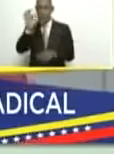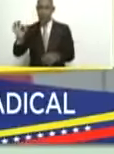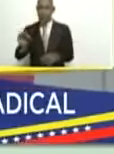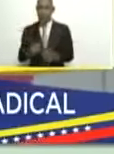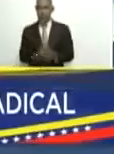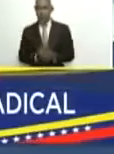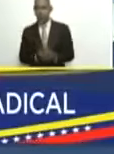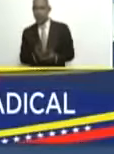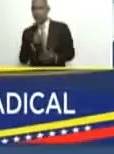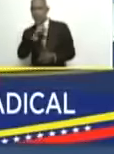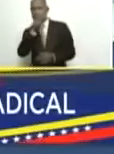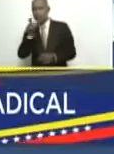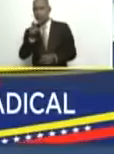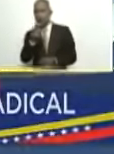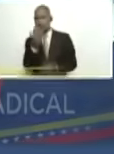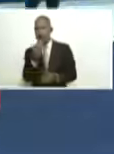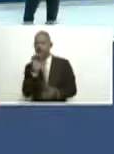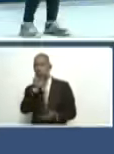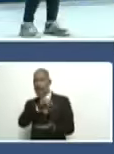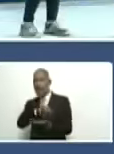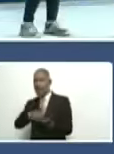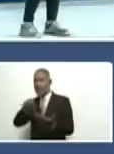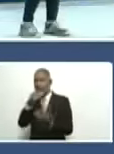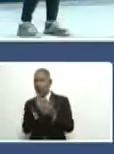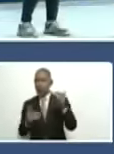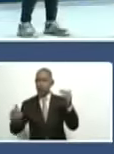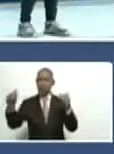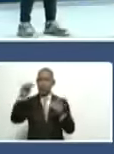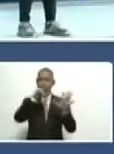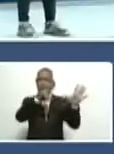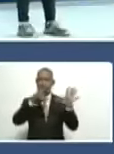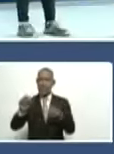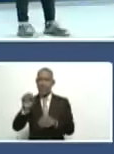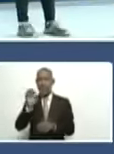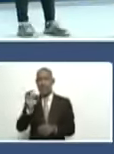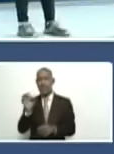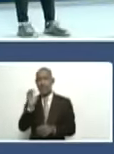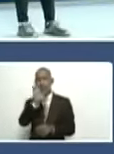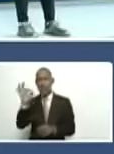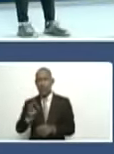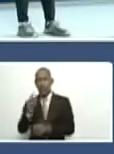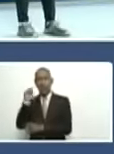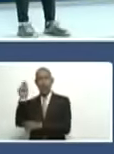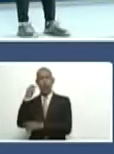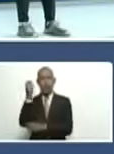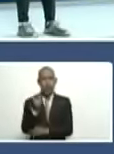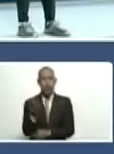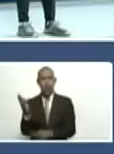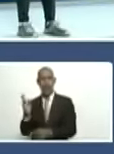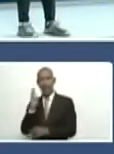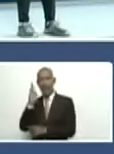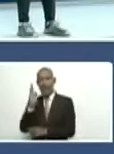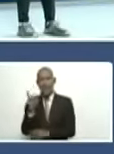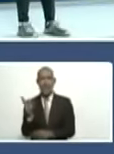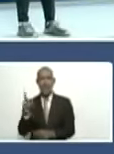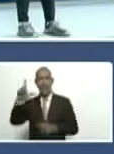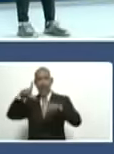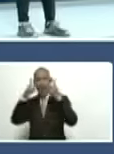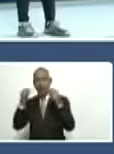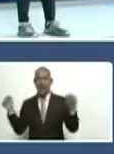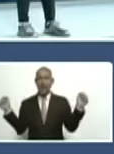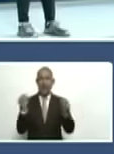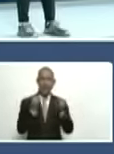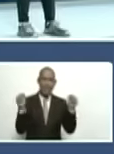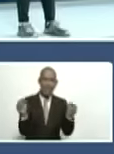son los estados por encima del 70% de vigencia? Apure, Barinas, La Guaira, Mérida,